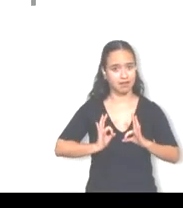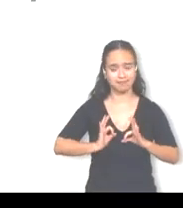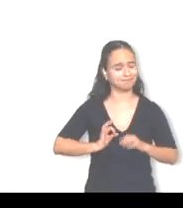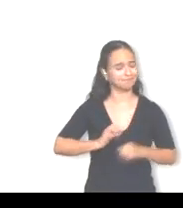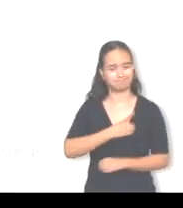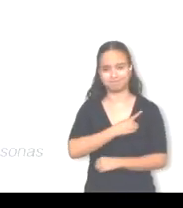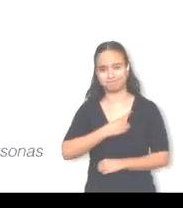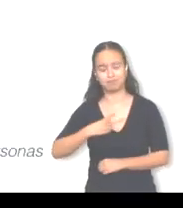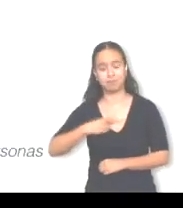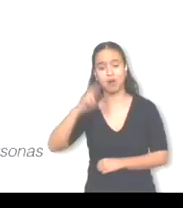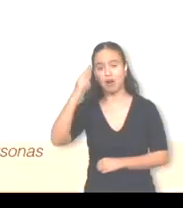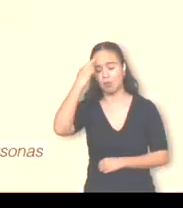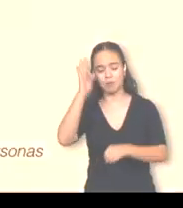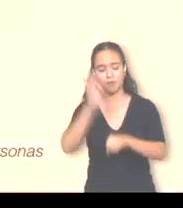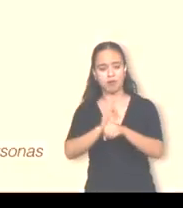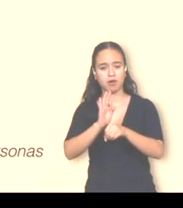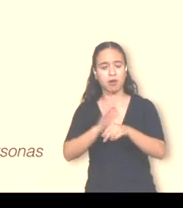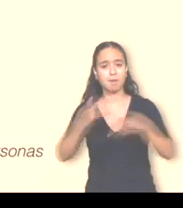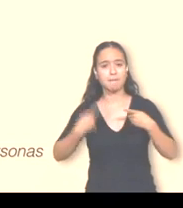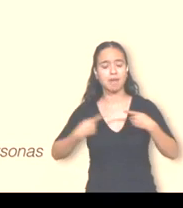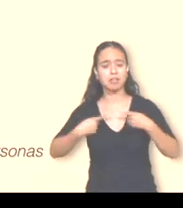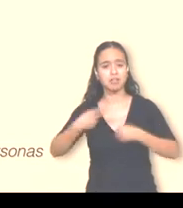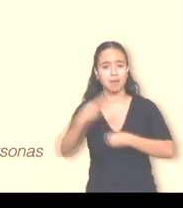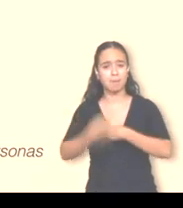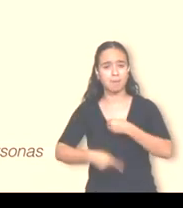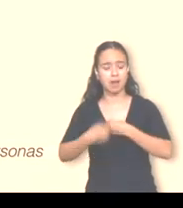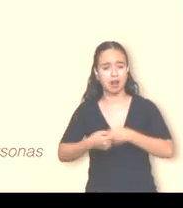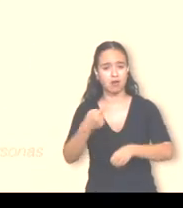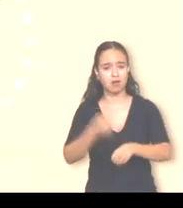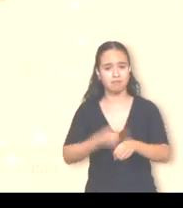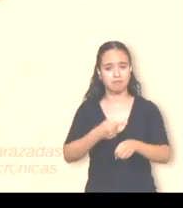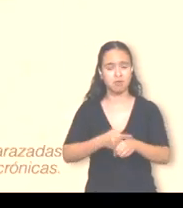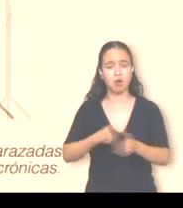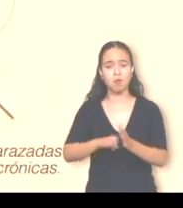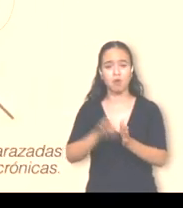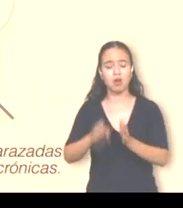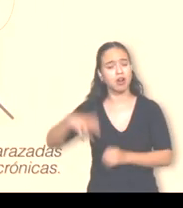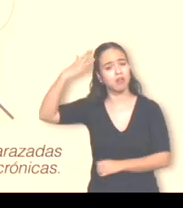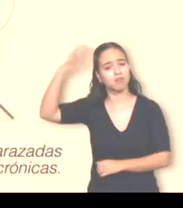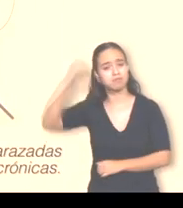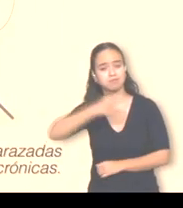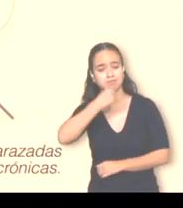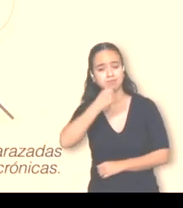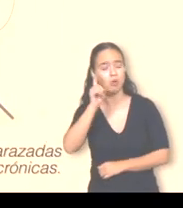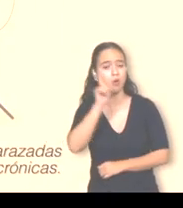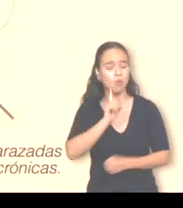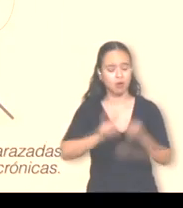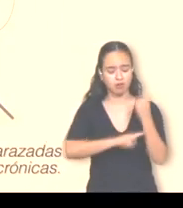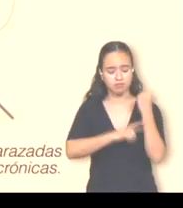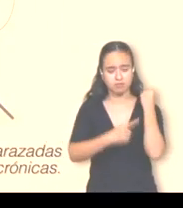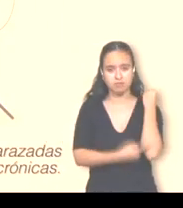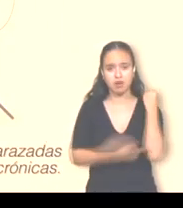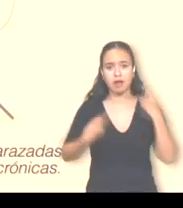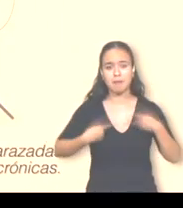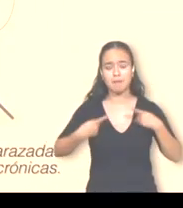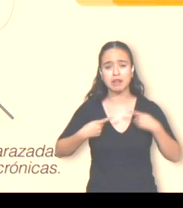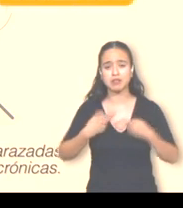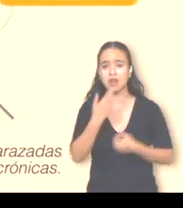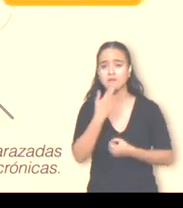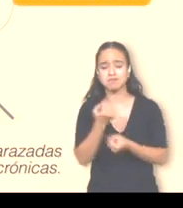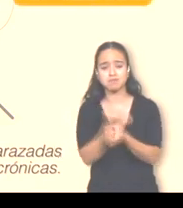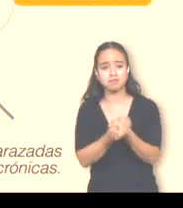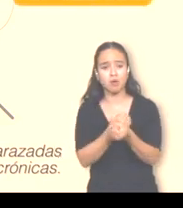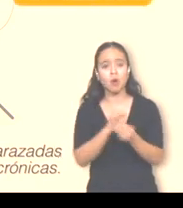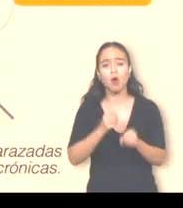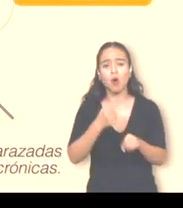no debemos bajar la guardia. Recuerda mantener protegidas a las personas en situación de riesgo, tales como adultos mayores, mujeres embarazadas